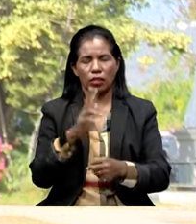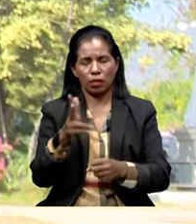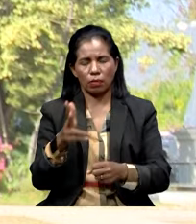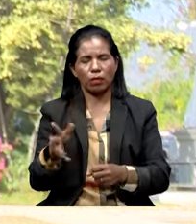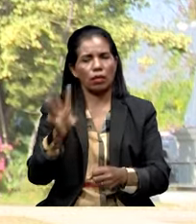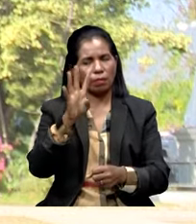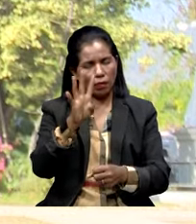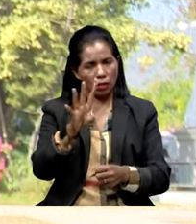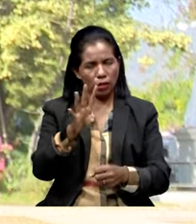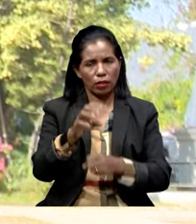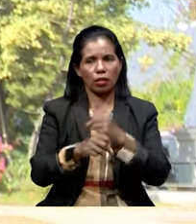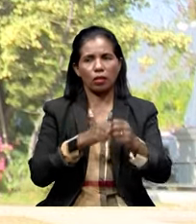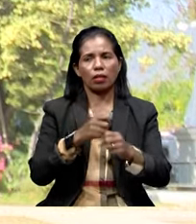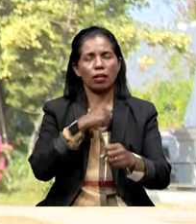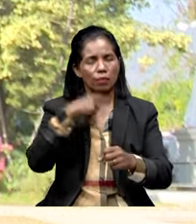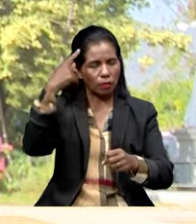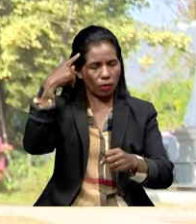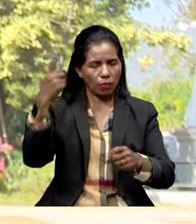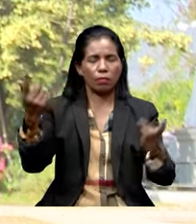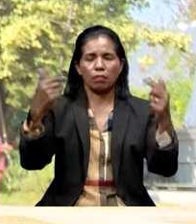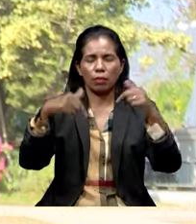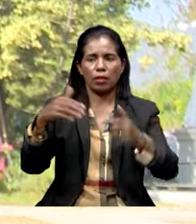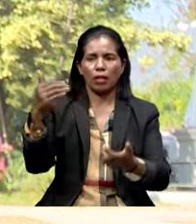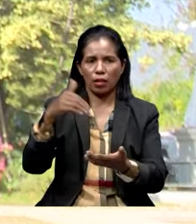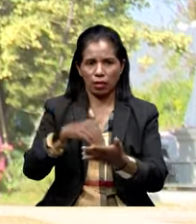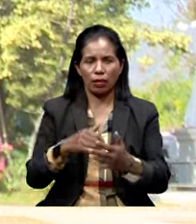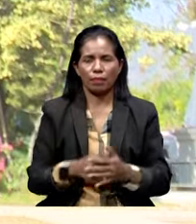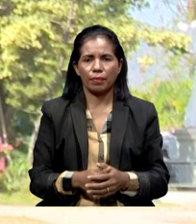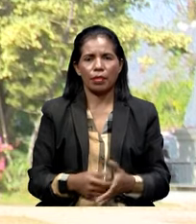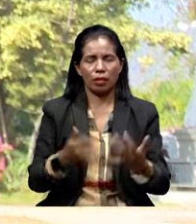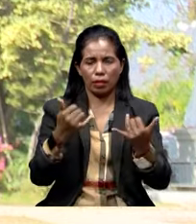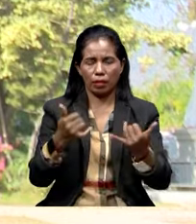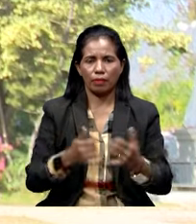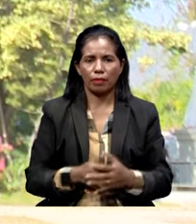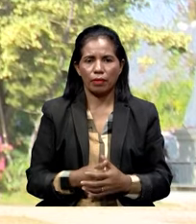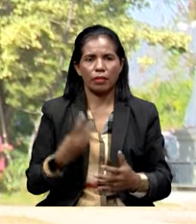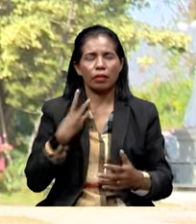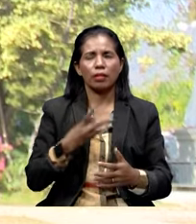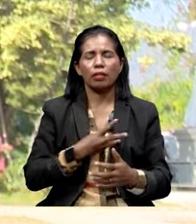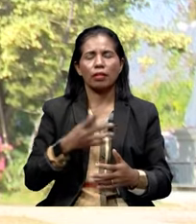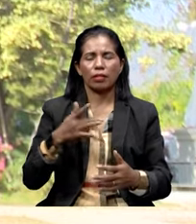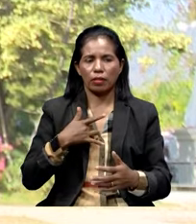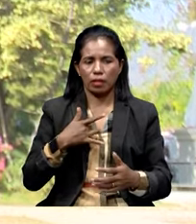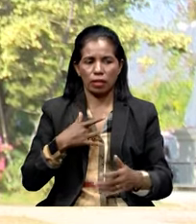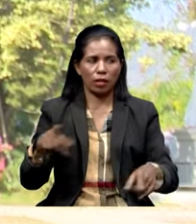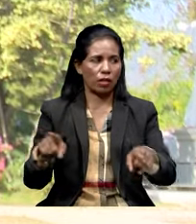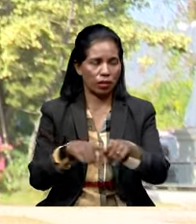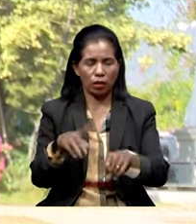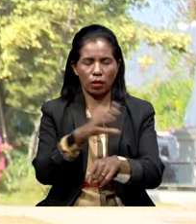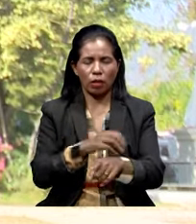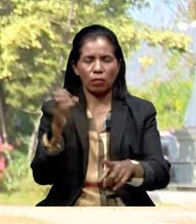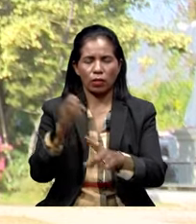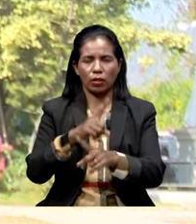ona maka amu papa foi mai fale nebe ida ne ita sente sente ane sa oportunidade ida